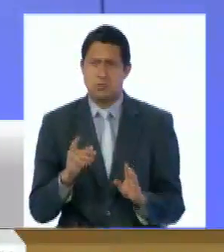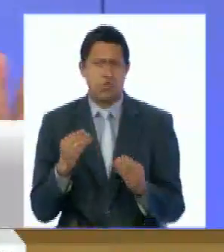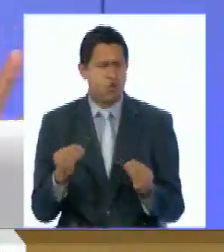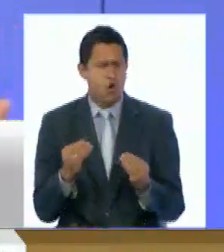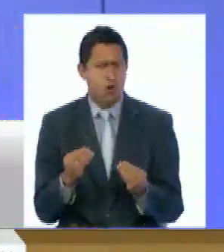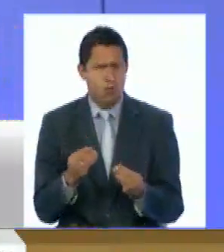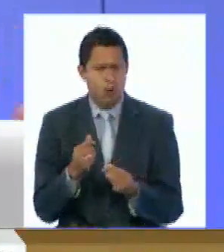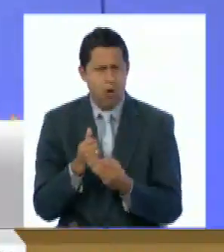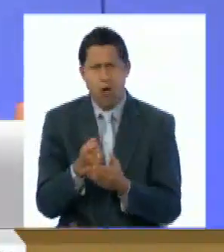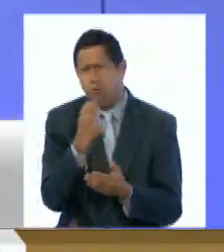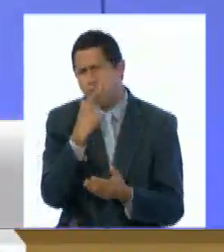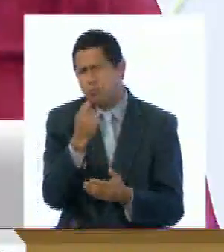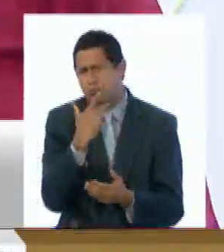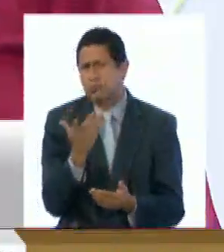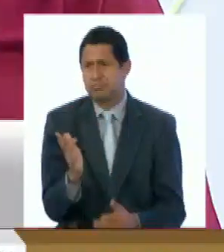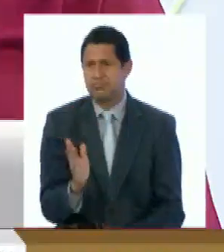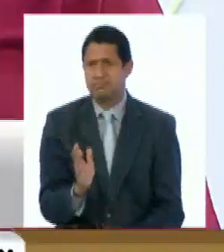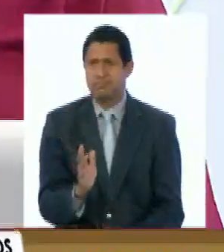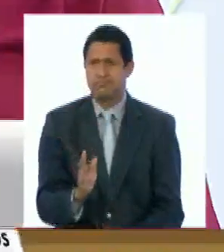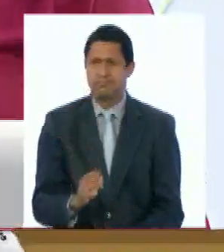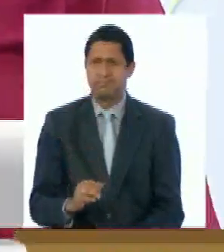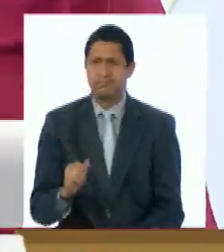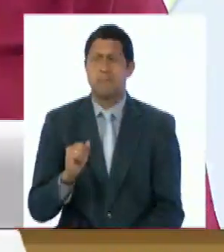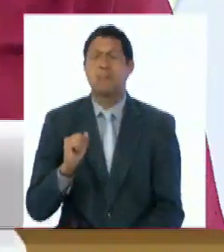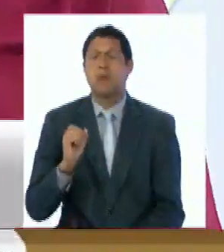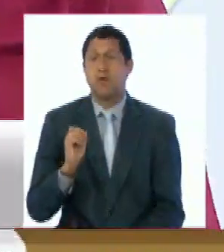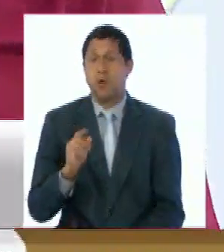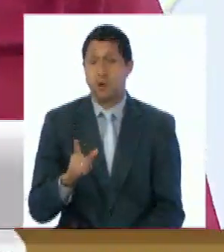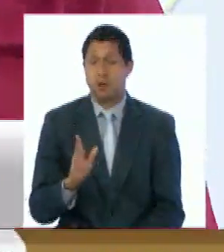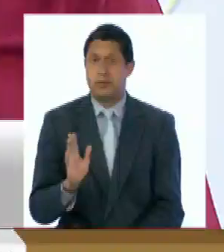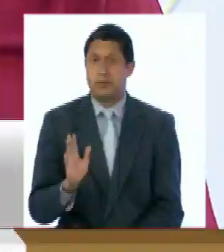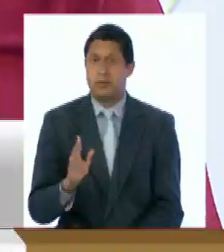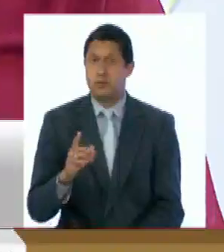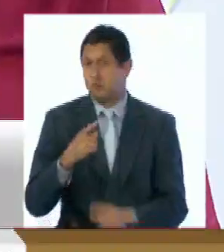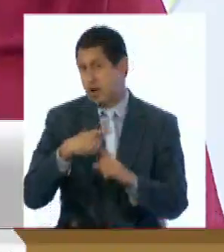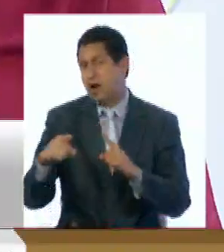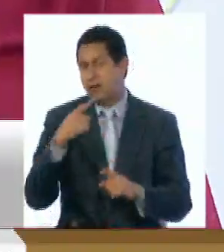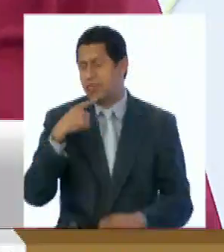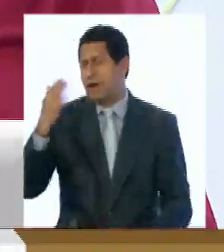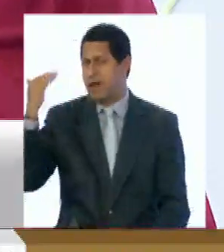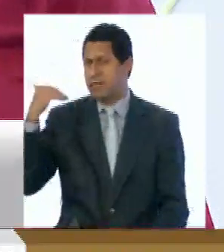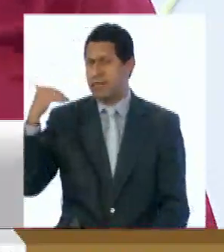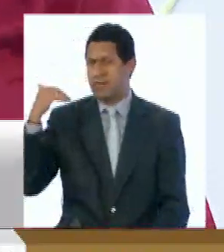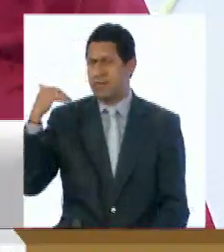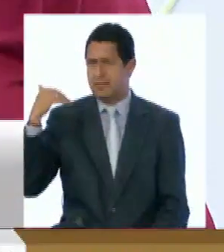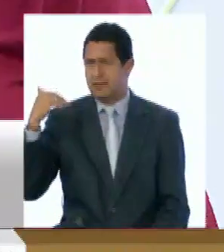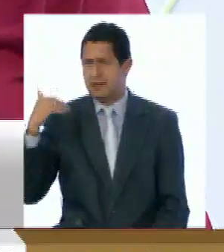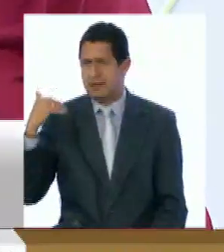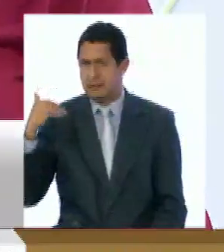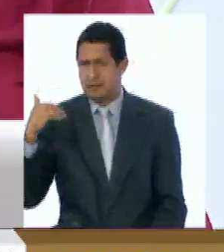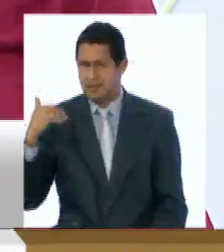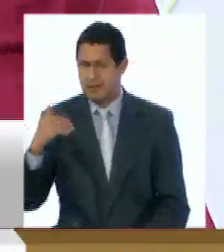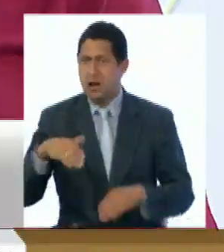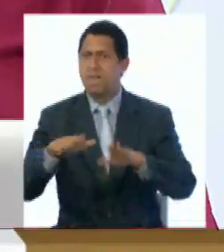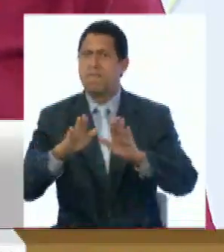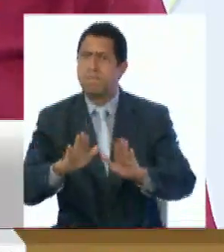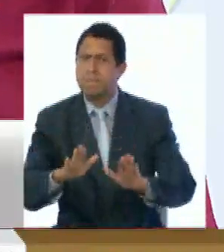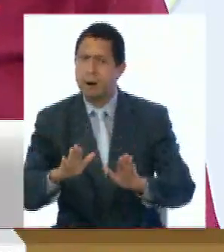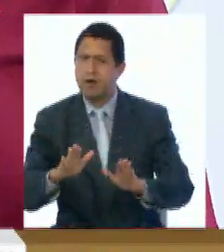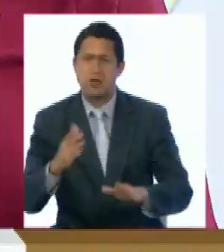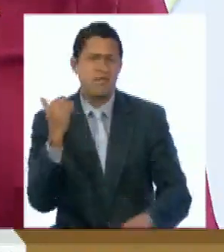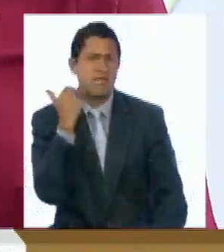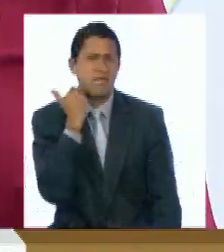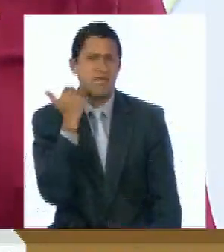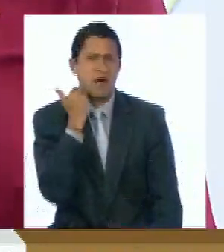se trata más o menos cada una de ellas sí bueno una cosa que nombramos antes de ir a la pausa fue la